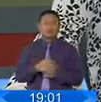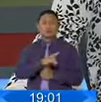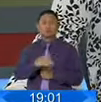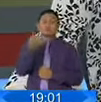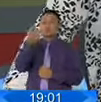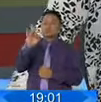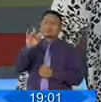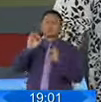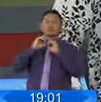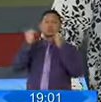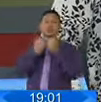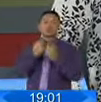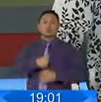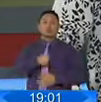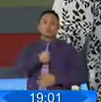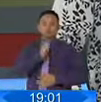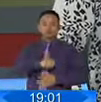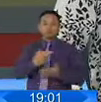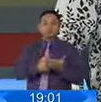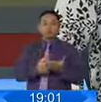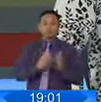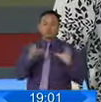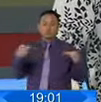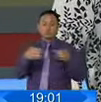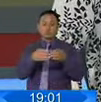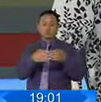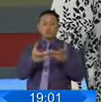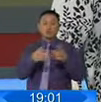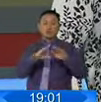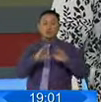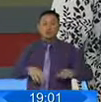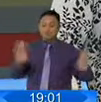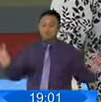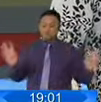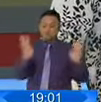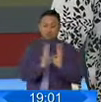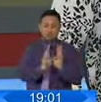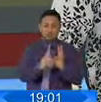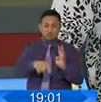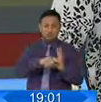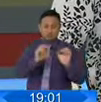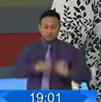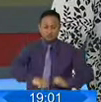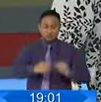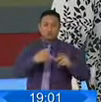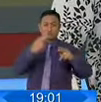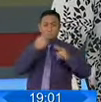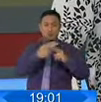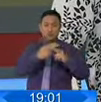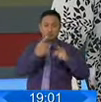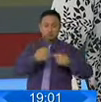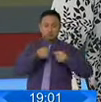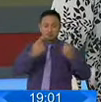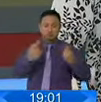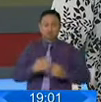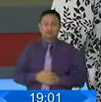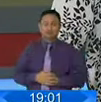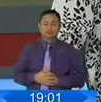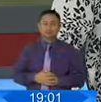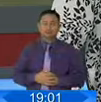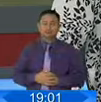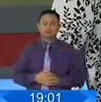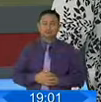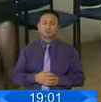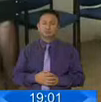18 organizaciones civiles que se reúnen en la denominada Mesa de Convergencia hicieron públicos los nombres de sus candidatos.